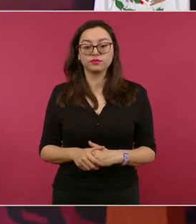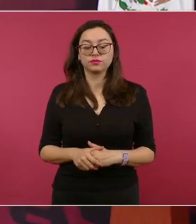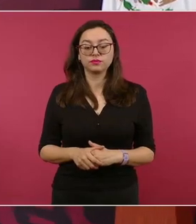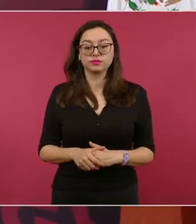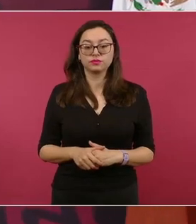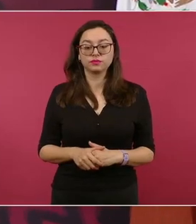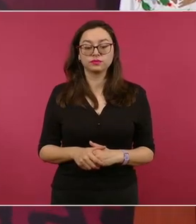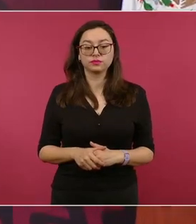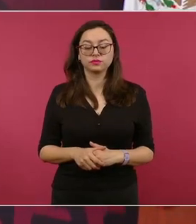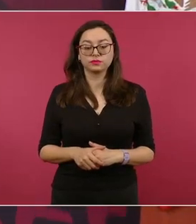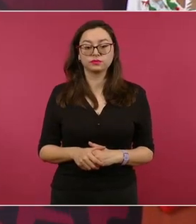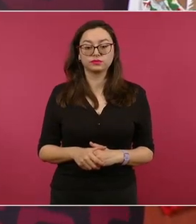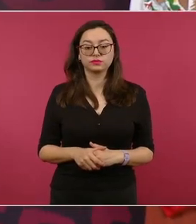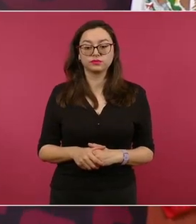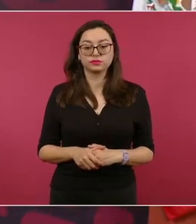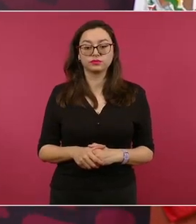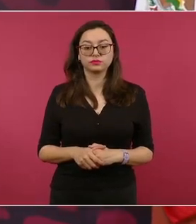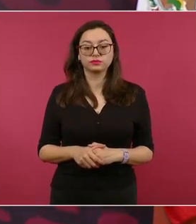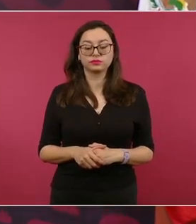hidrocarburos.